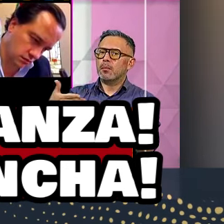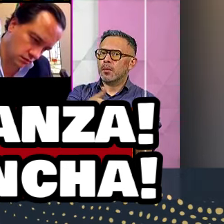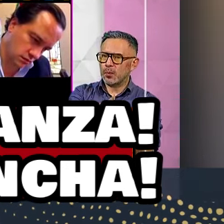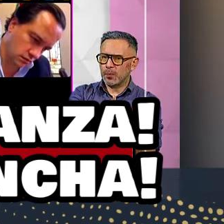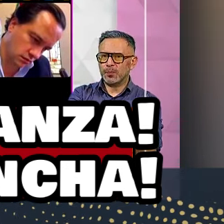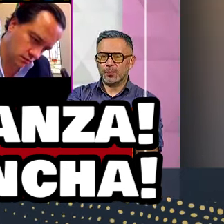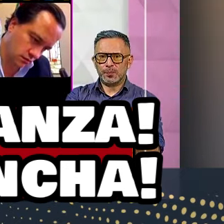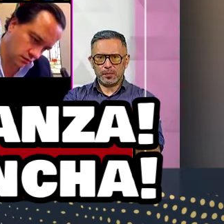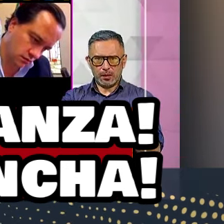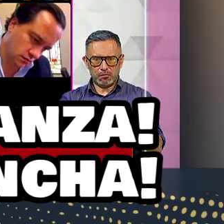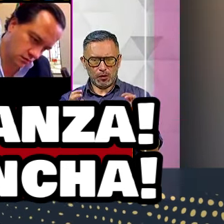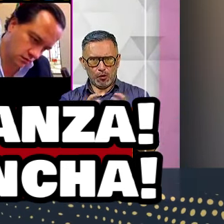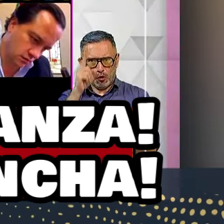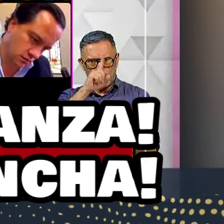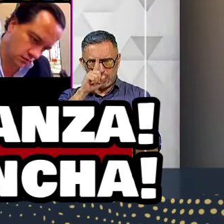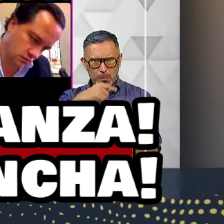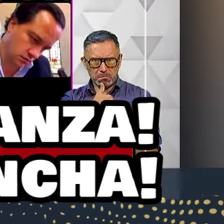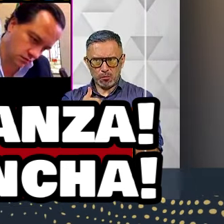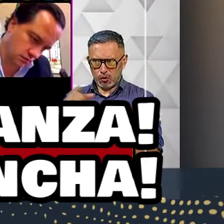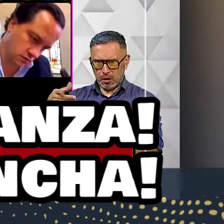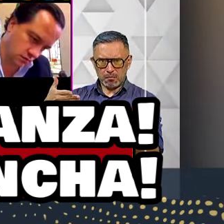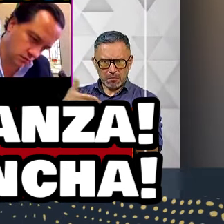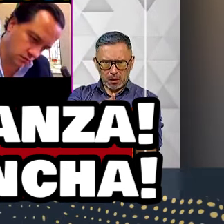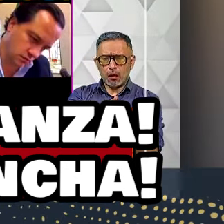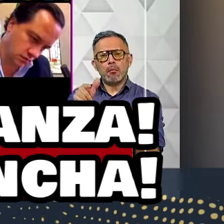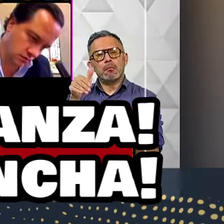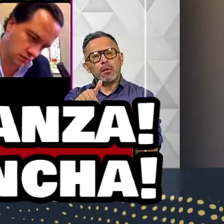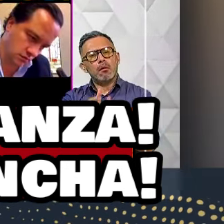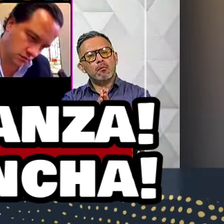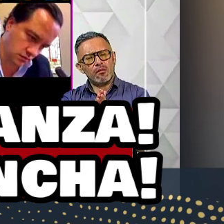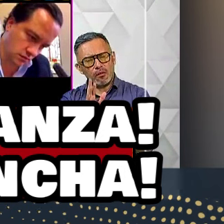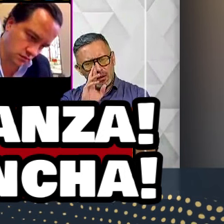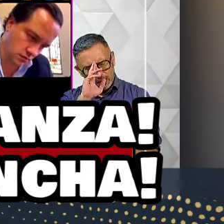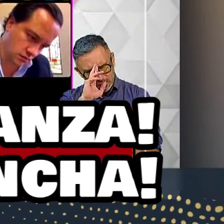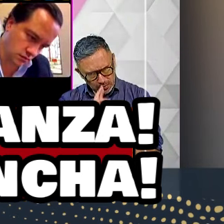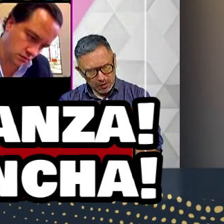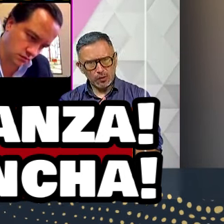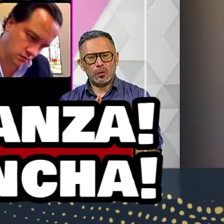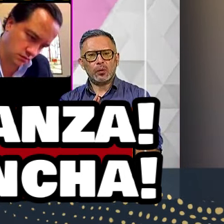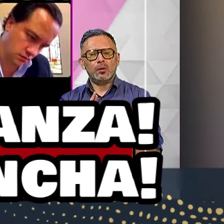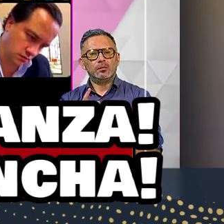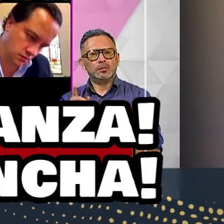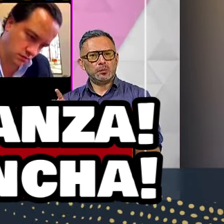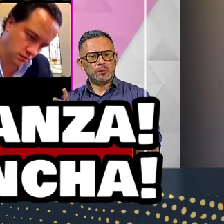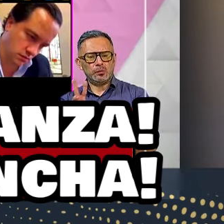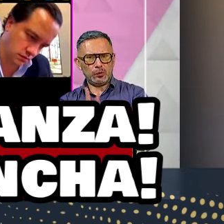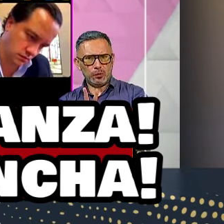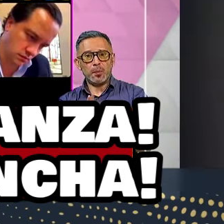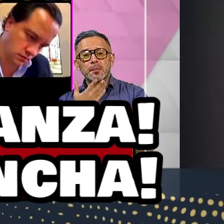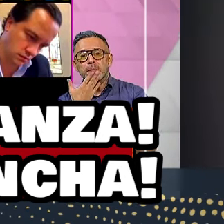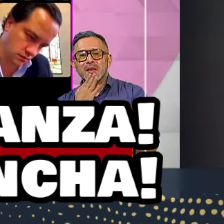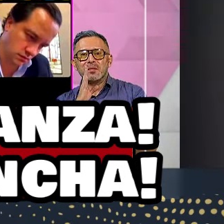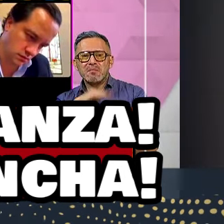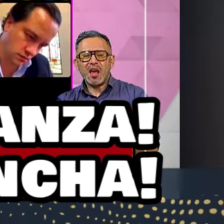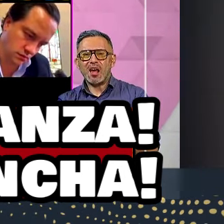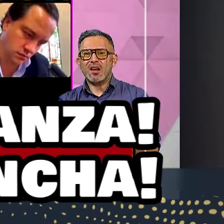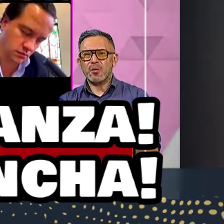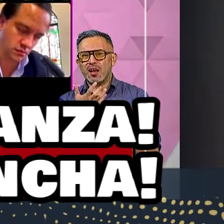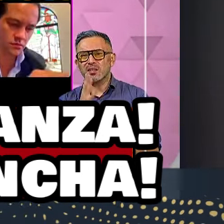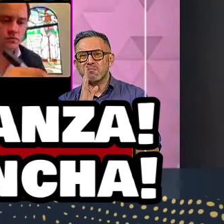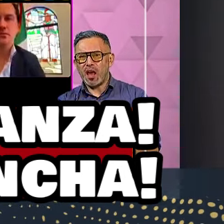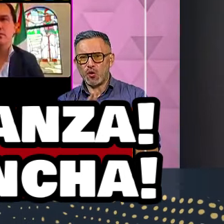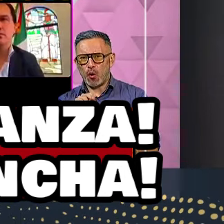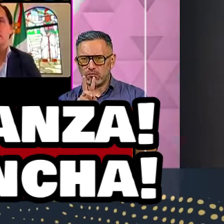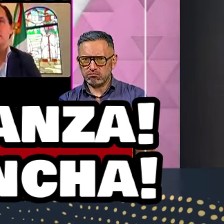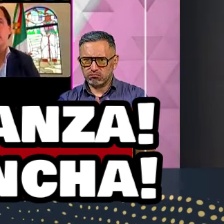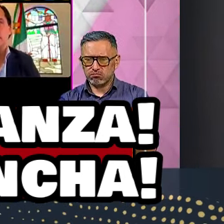un integrante de este consejo que pide respeto que se plantea el el observador moral de que no haya cosas incorrectas Y con